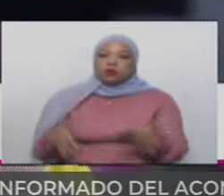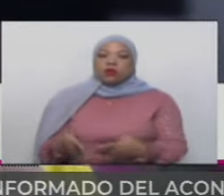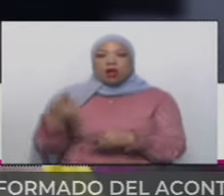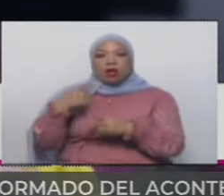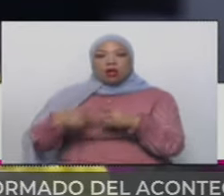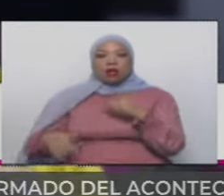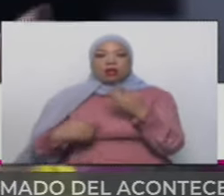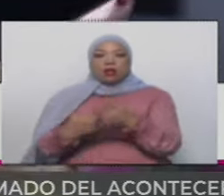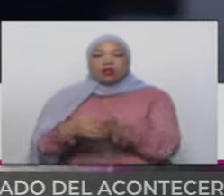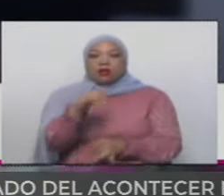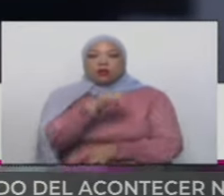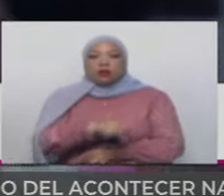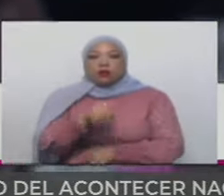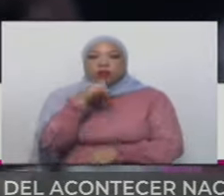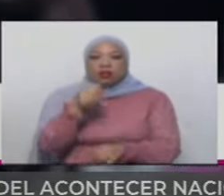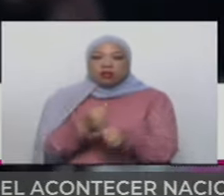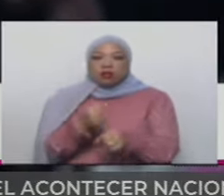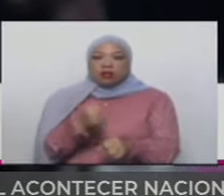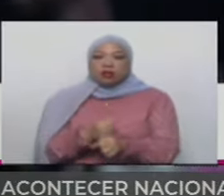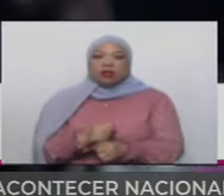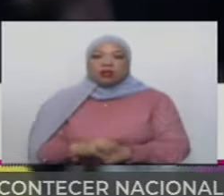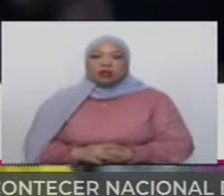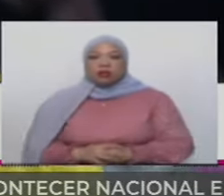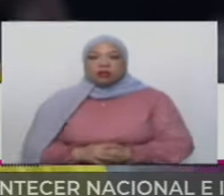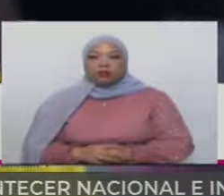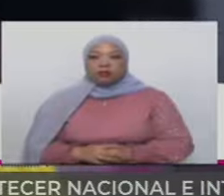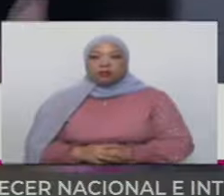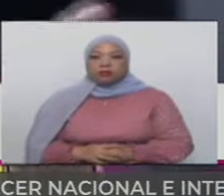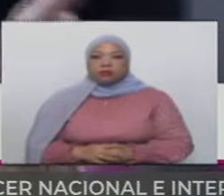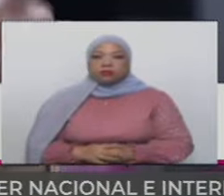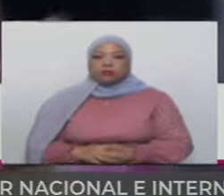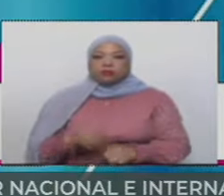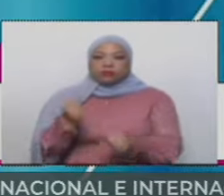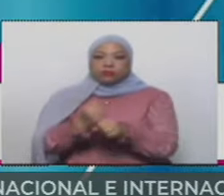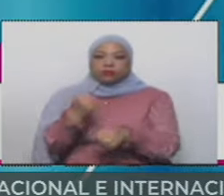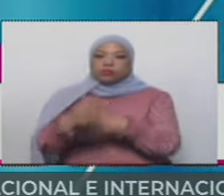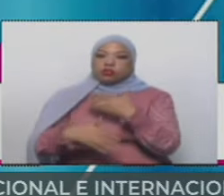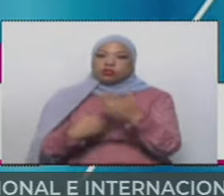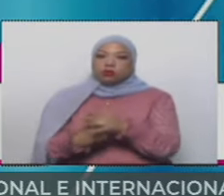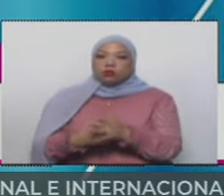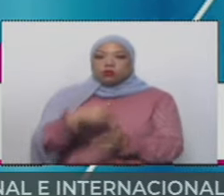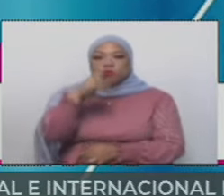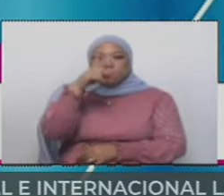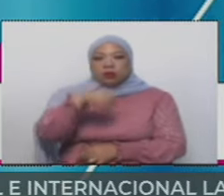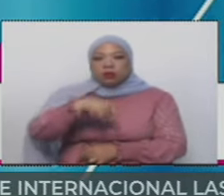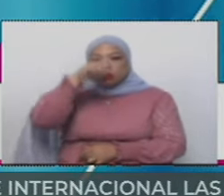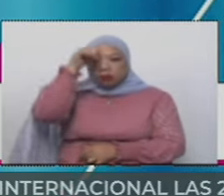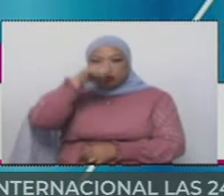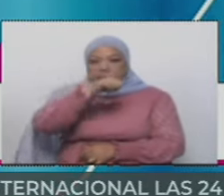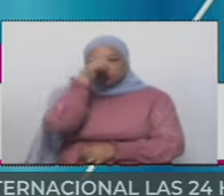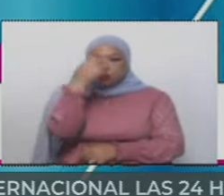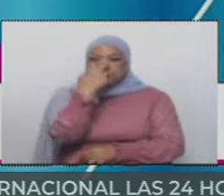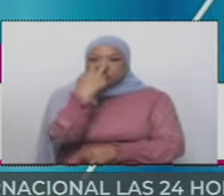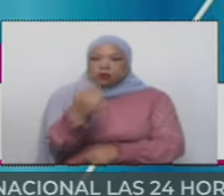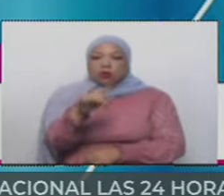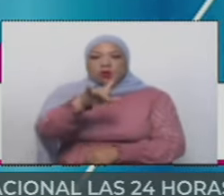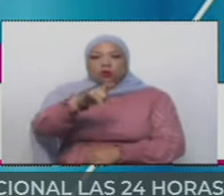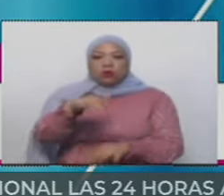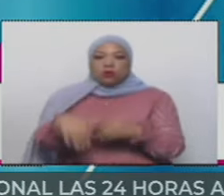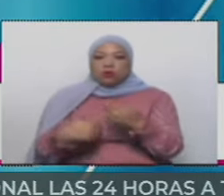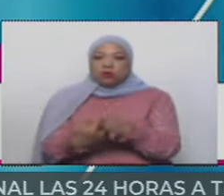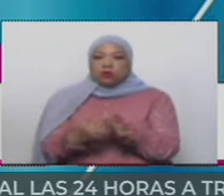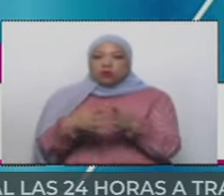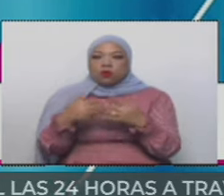diferentes redes sociales, y es usted un promotor de lectura. Todos los domingos, a través de su cuenta de Instagram, usted publica un